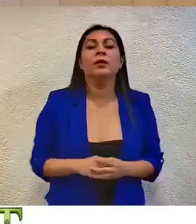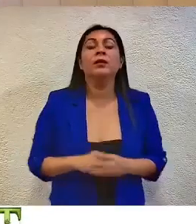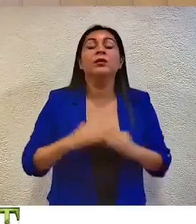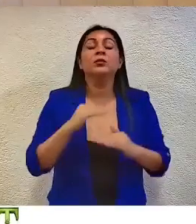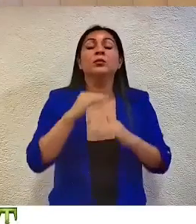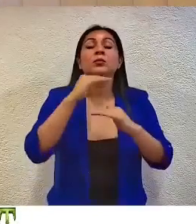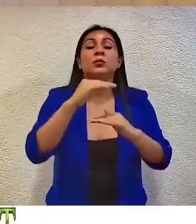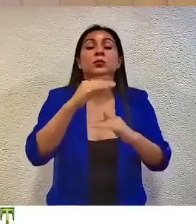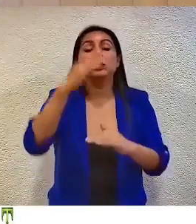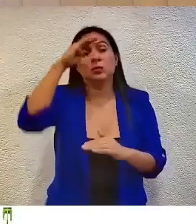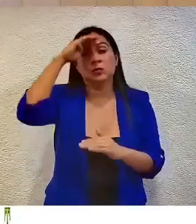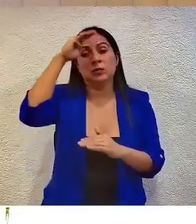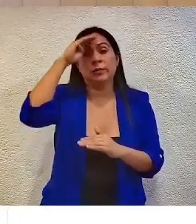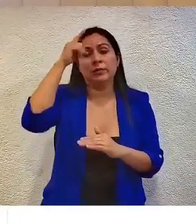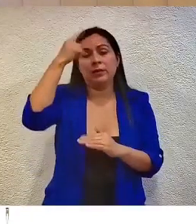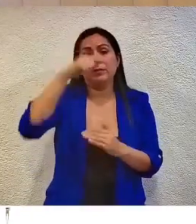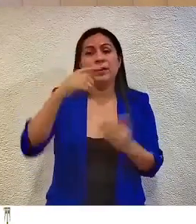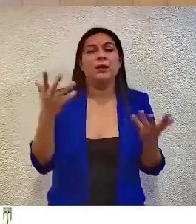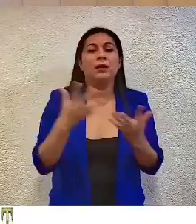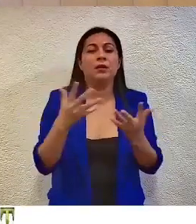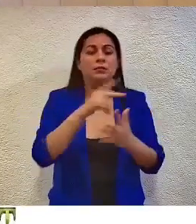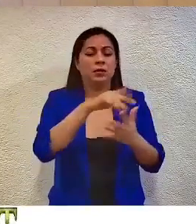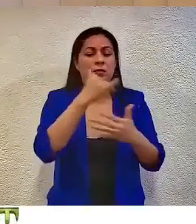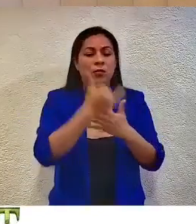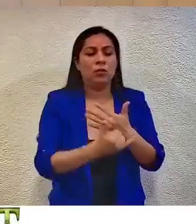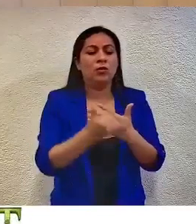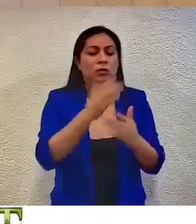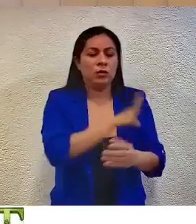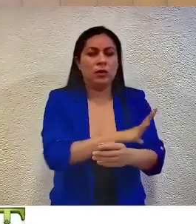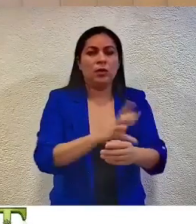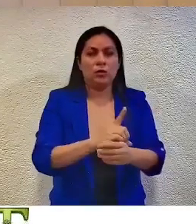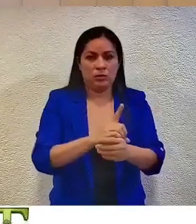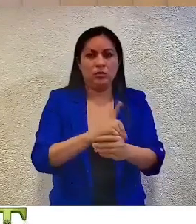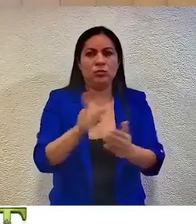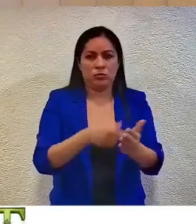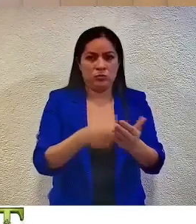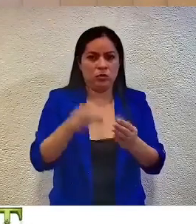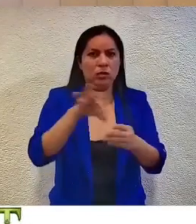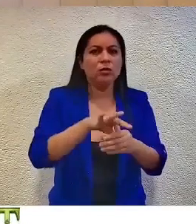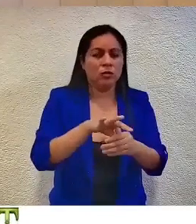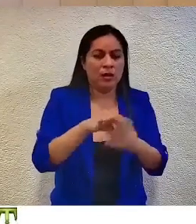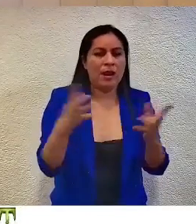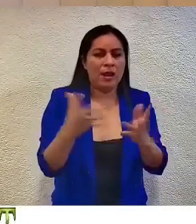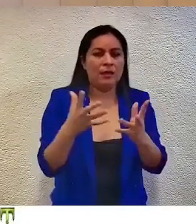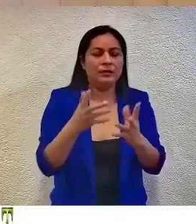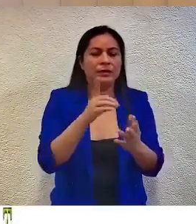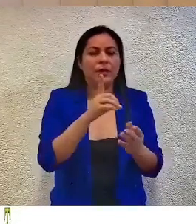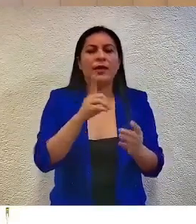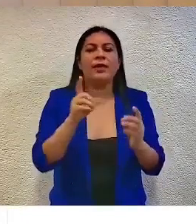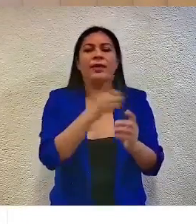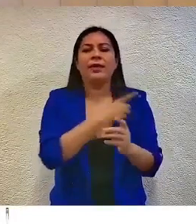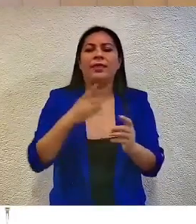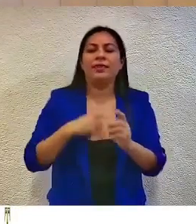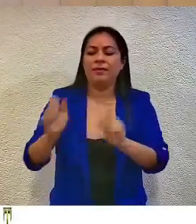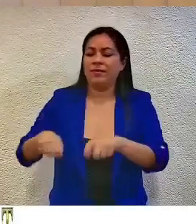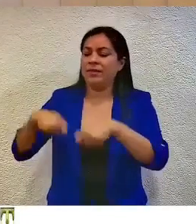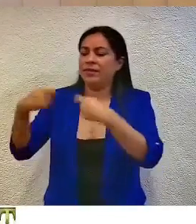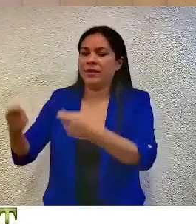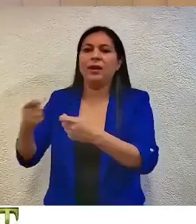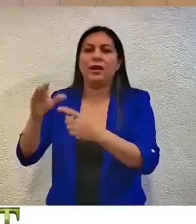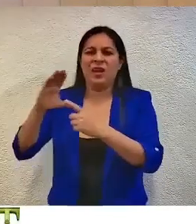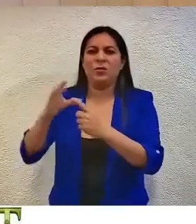todo, si se considera que para la elaboración del proyecto que la Coordinación de lo Contencioso Electoral debe remitir a la Comisión de Quejas y